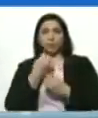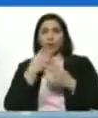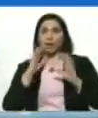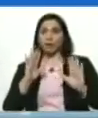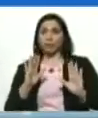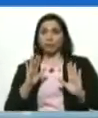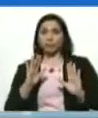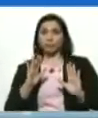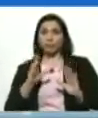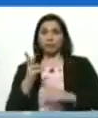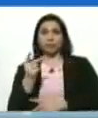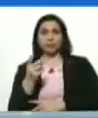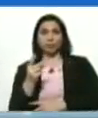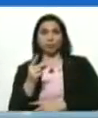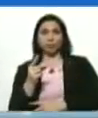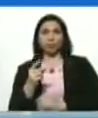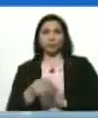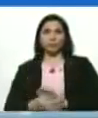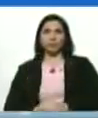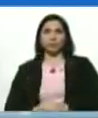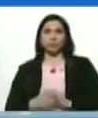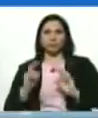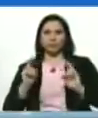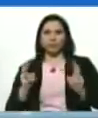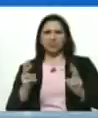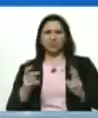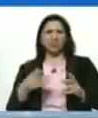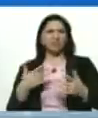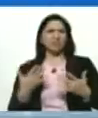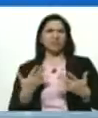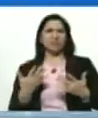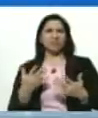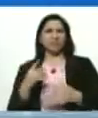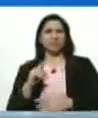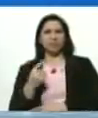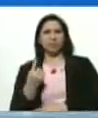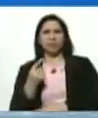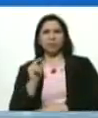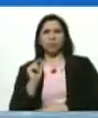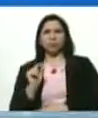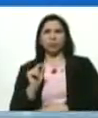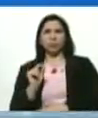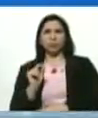paso al segundo punto que habría todavía del primer punto